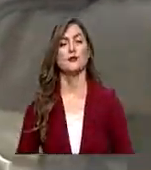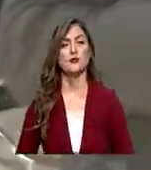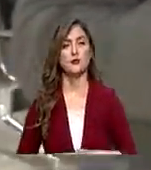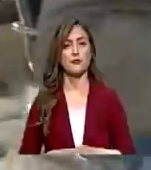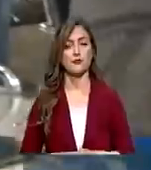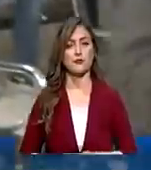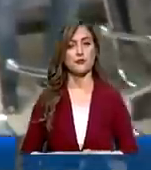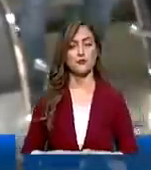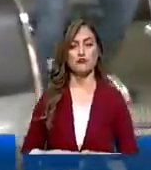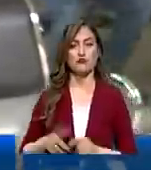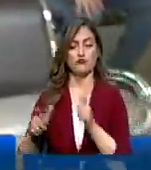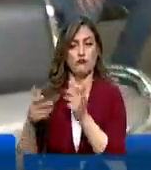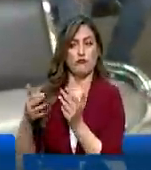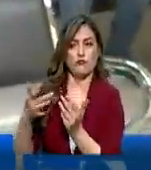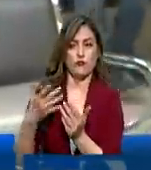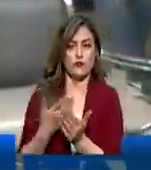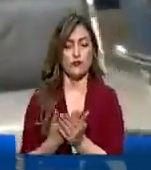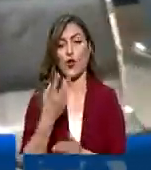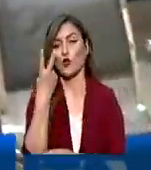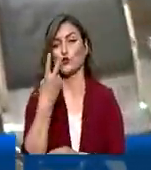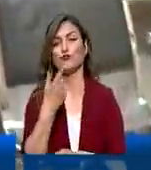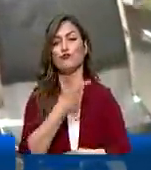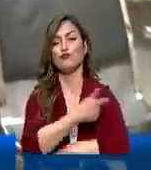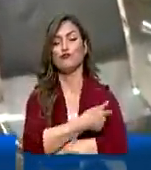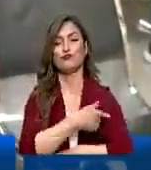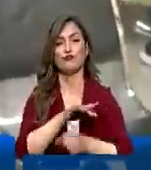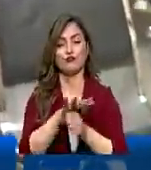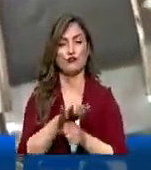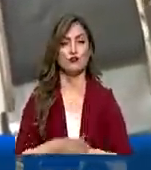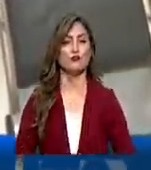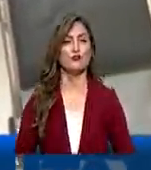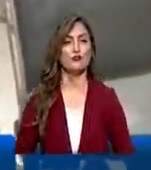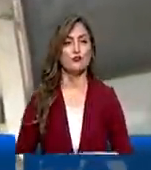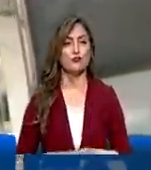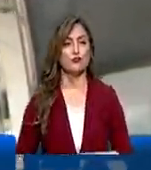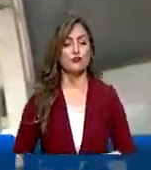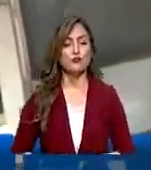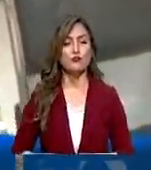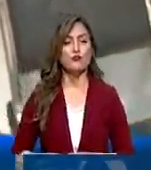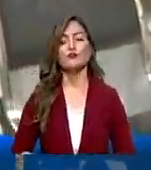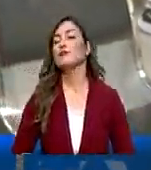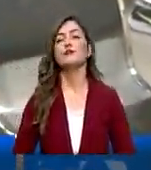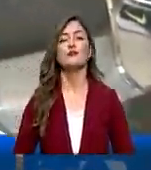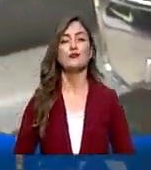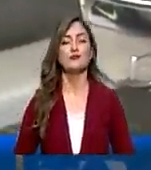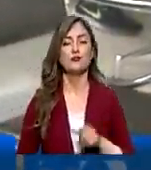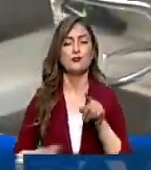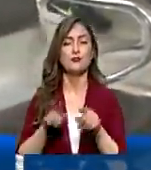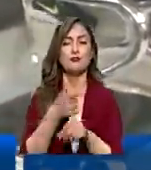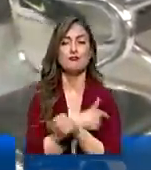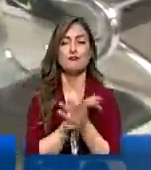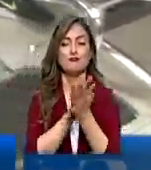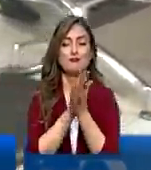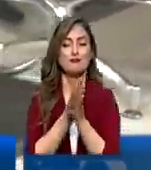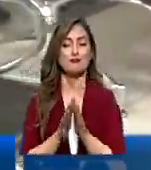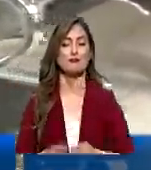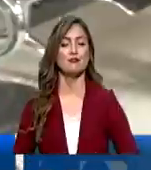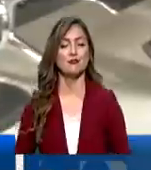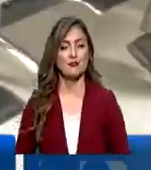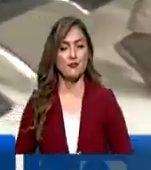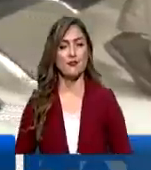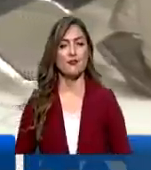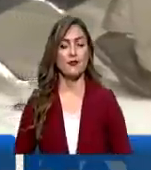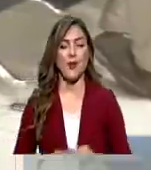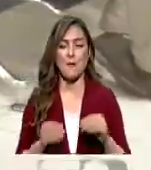puede acercarse para recibir las dosis contra el COVID-19, quienes todavía no han sido inmunizados.